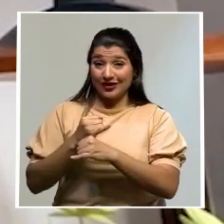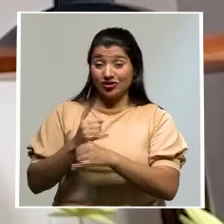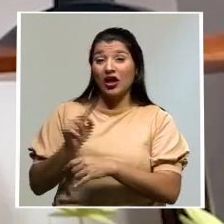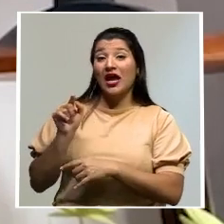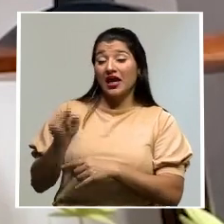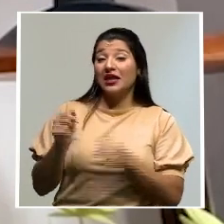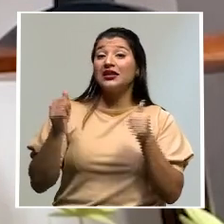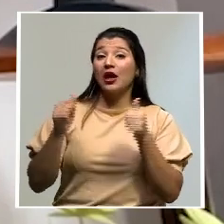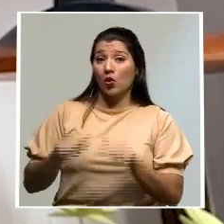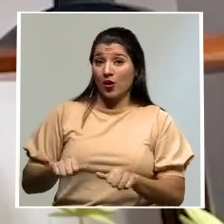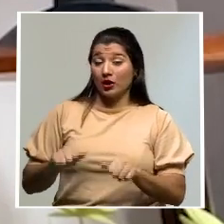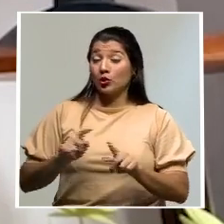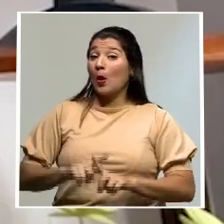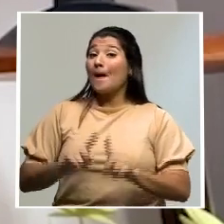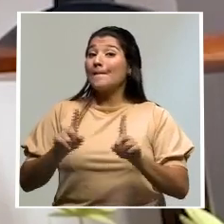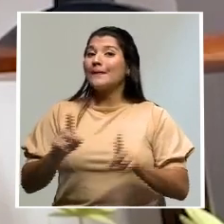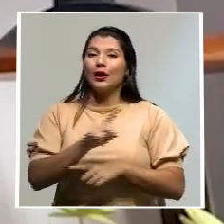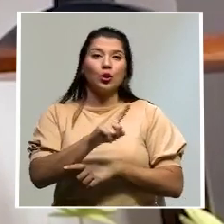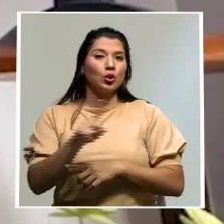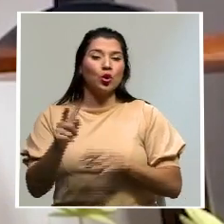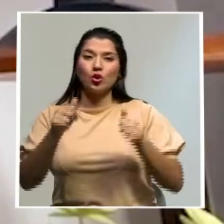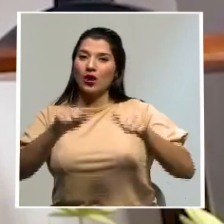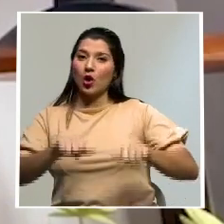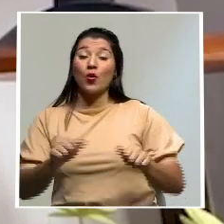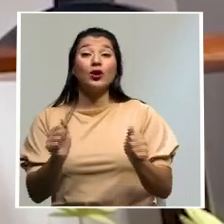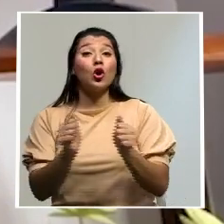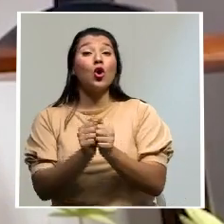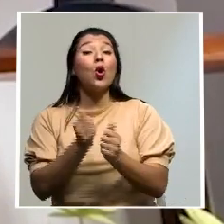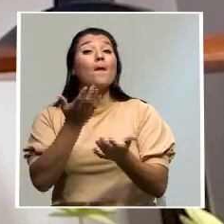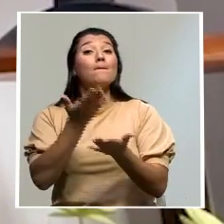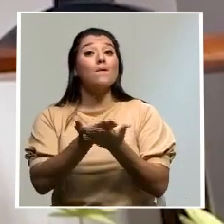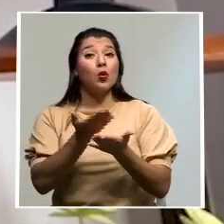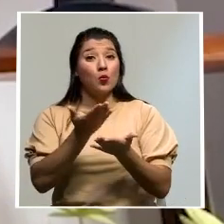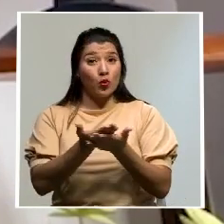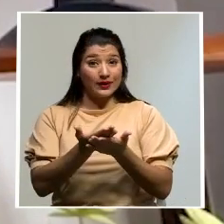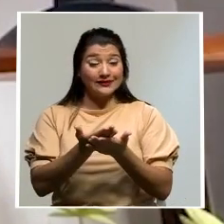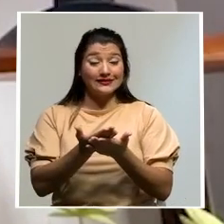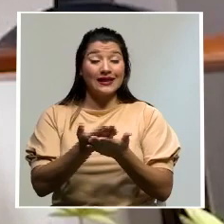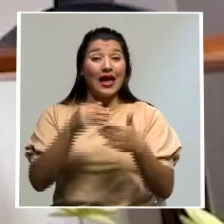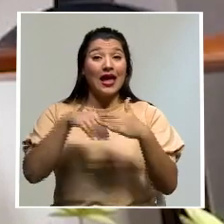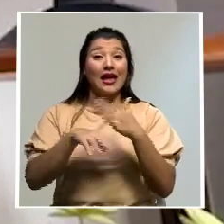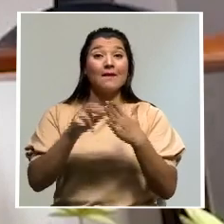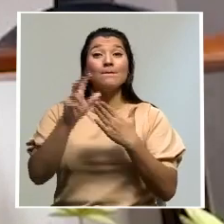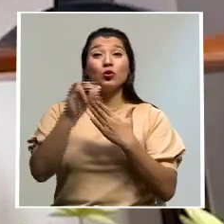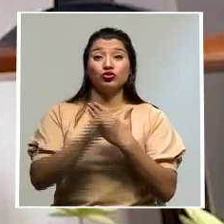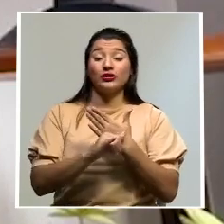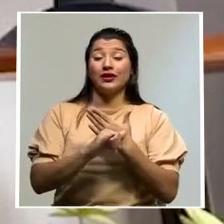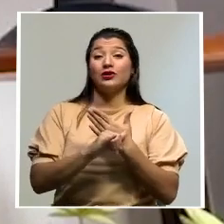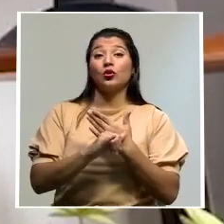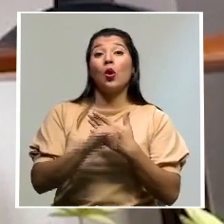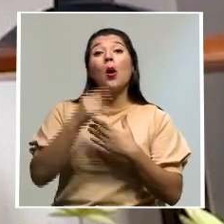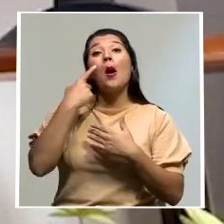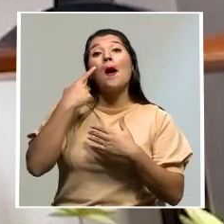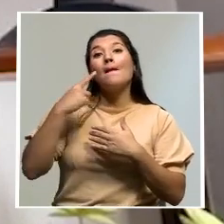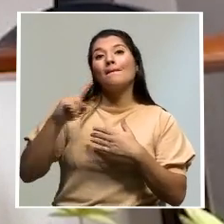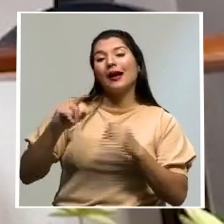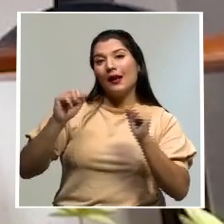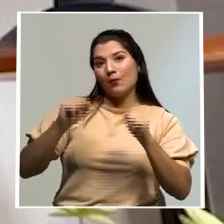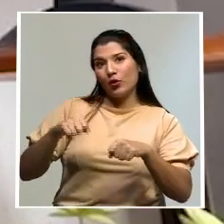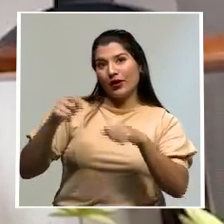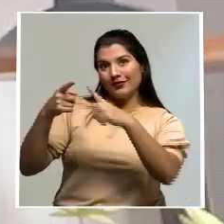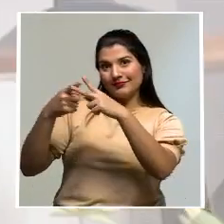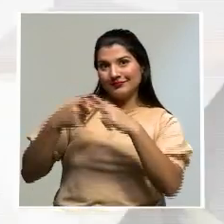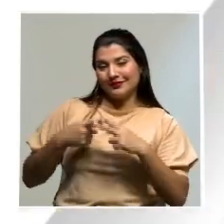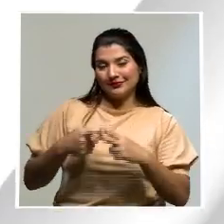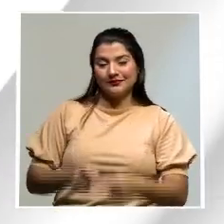está de acuerdo, pero no en cuanto a lo que se propone en él como compromiso para la asignación del crédito.